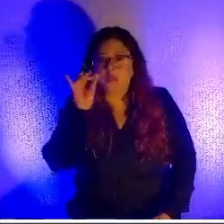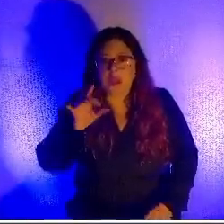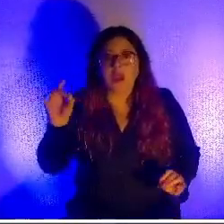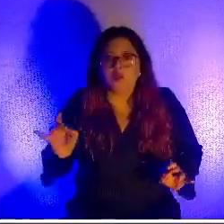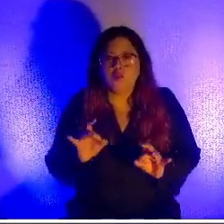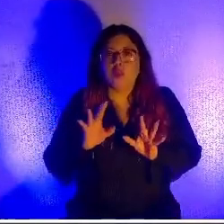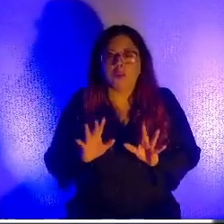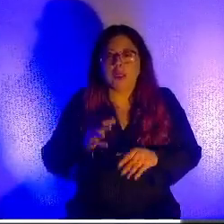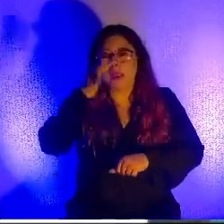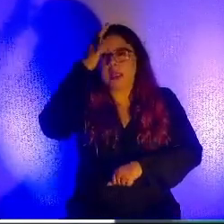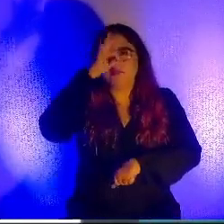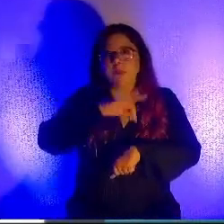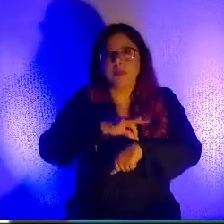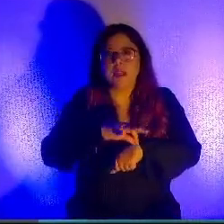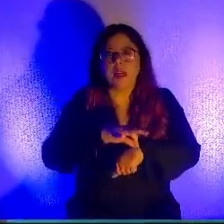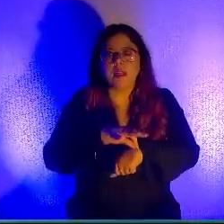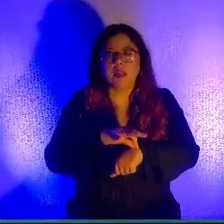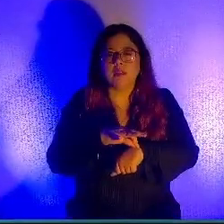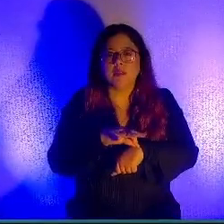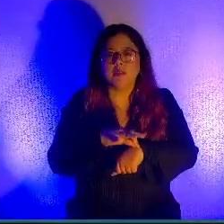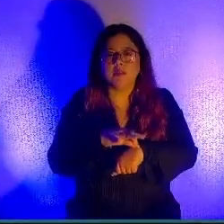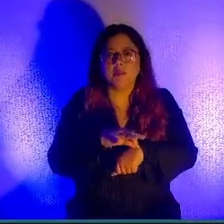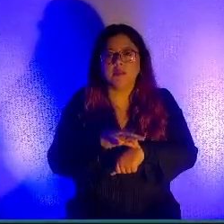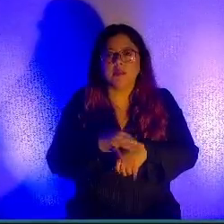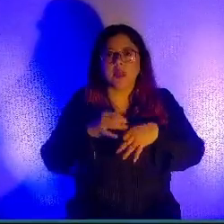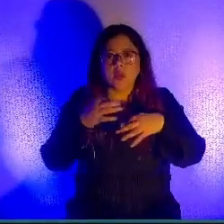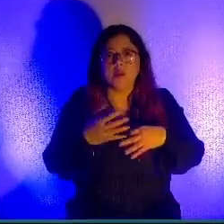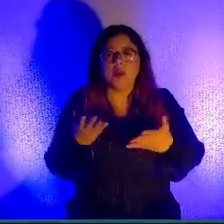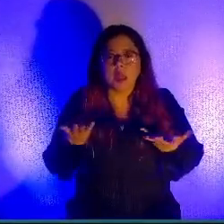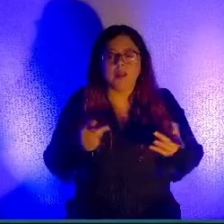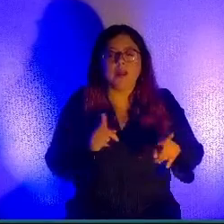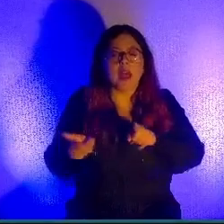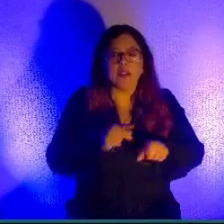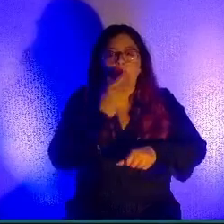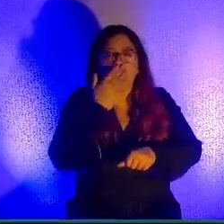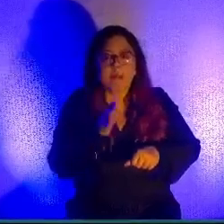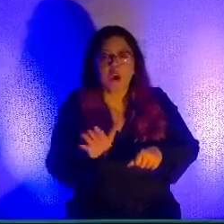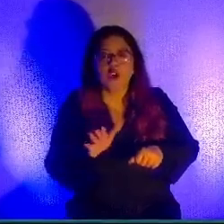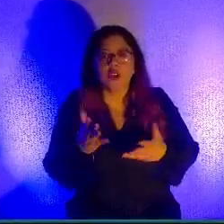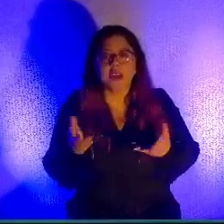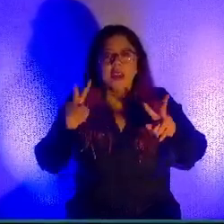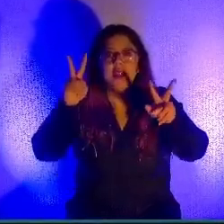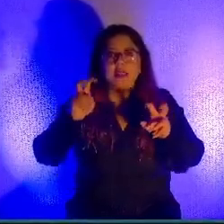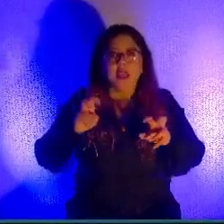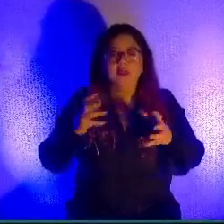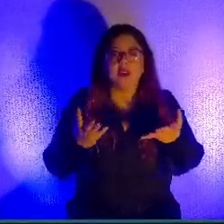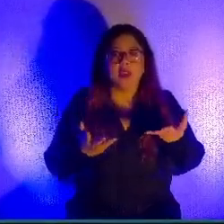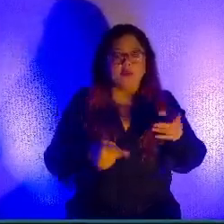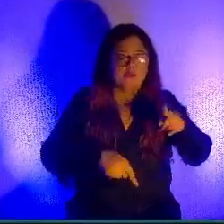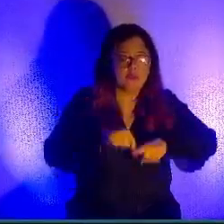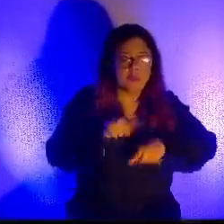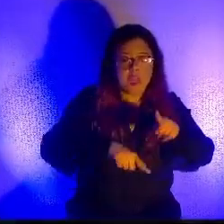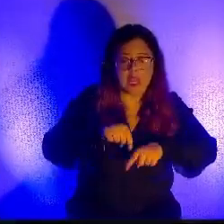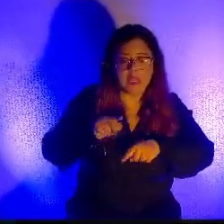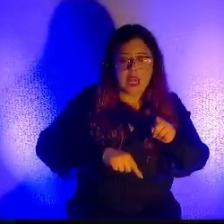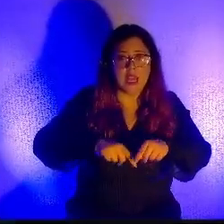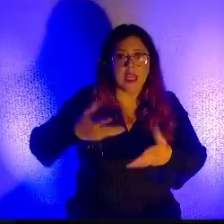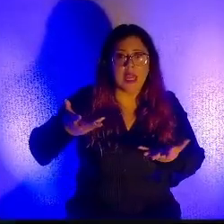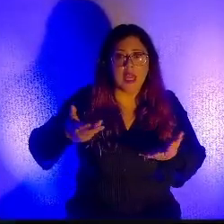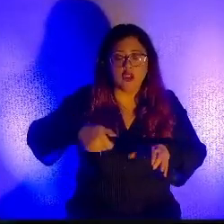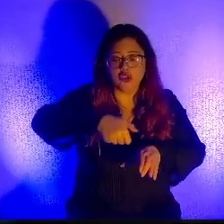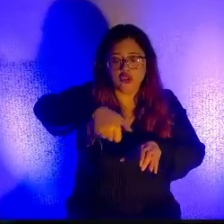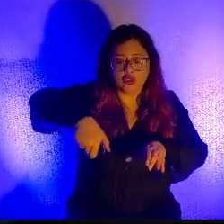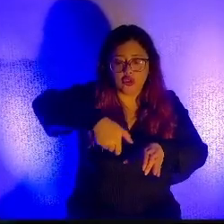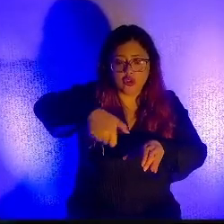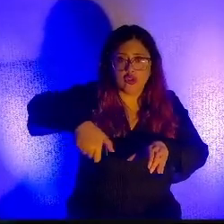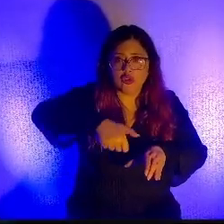posibilidad de la enfermedad en la tierra para gestionar mejor los pesticidas eso genera disminución de